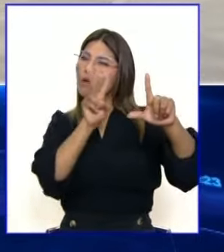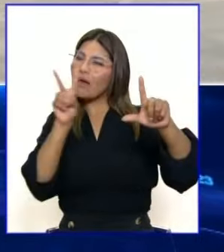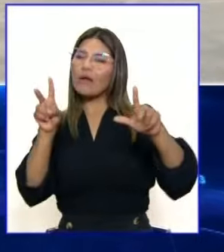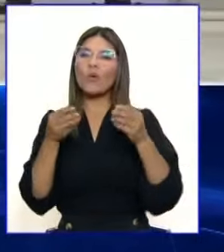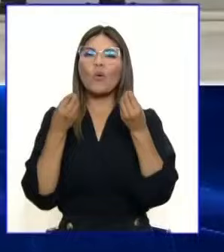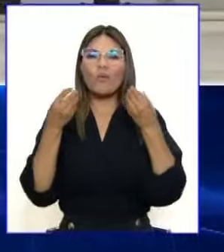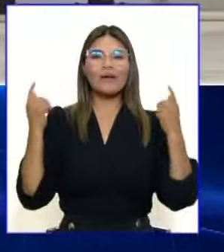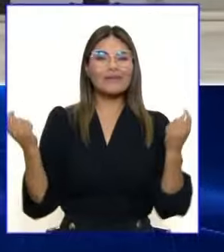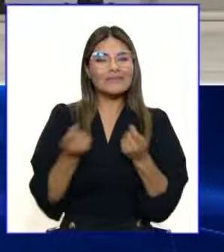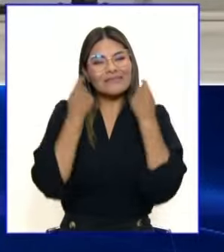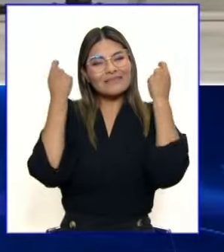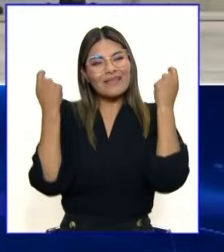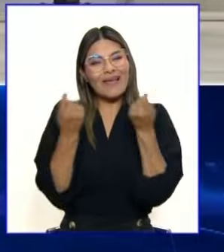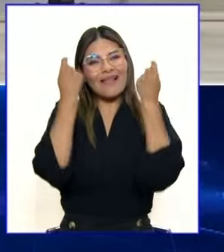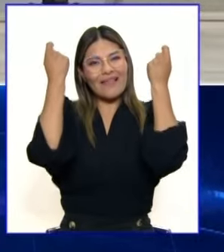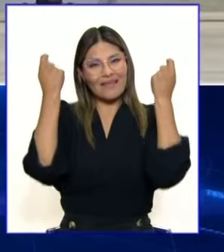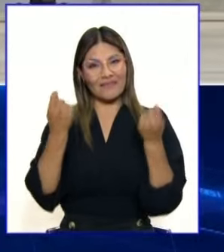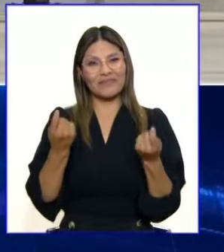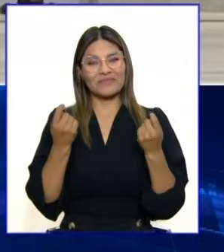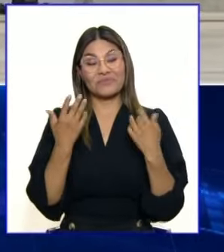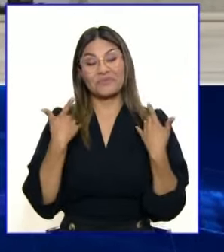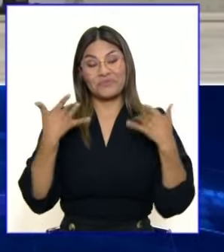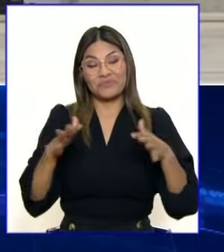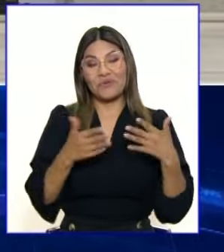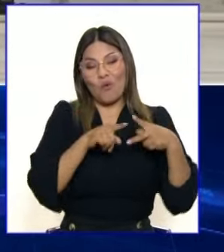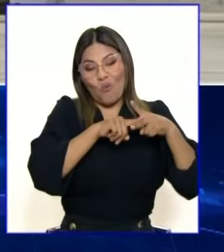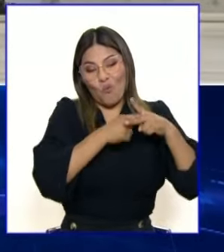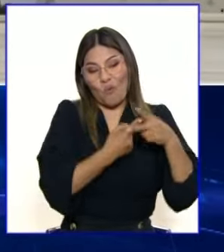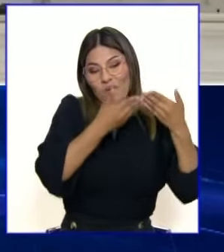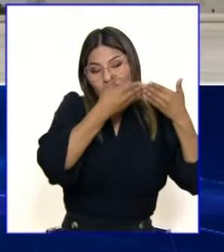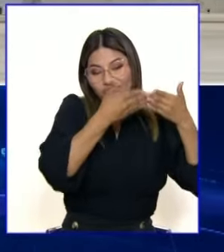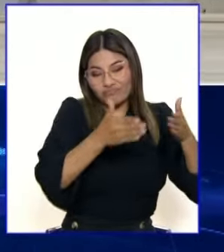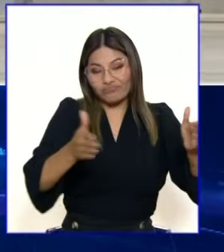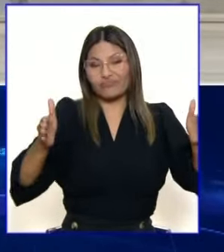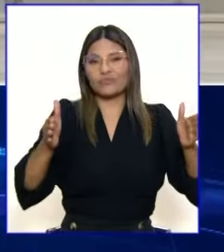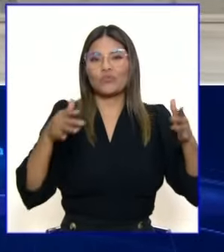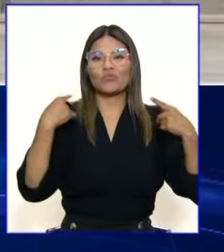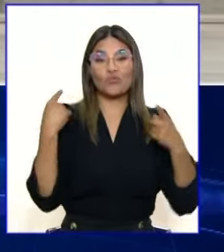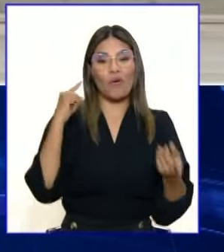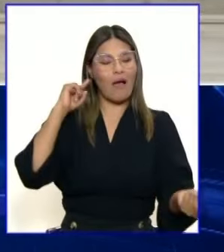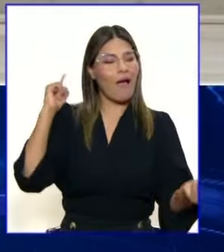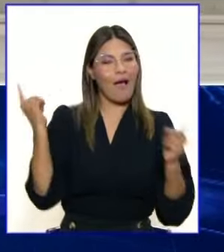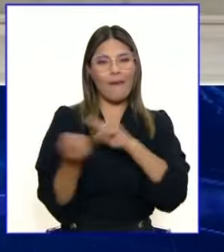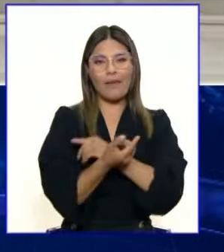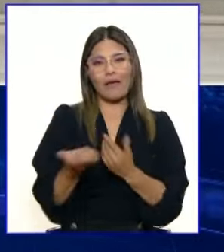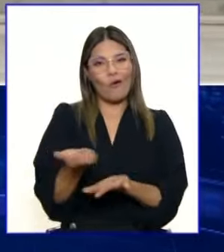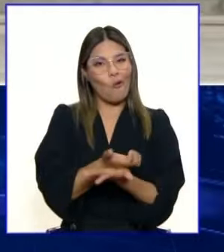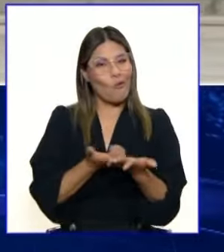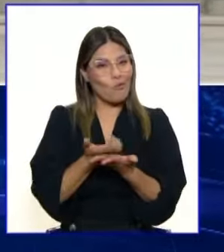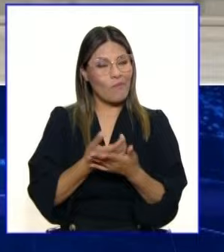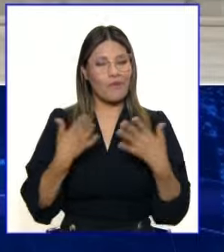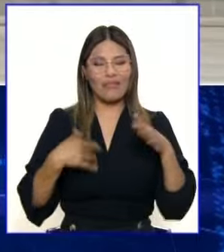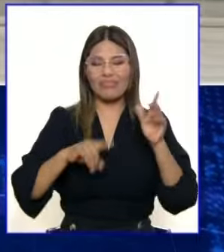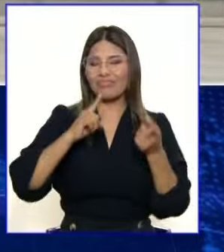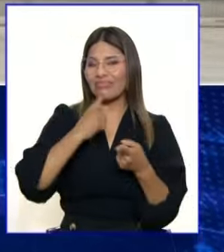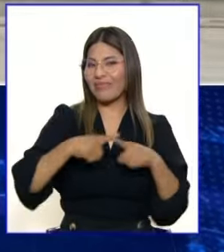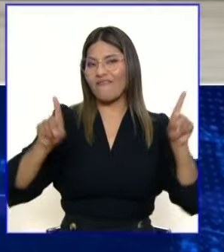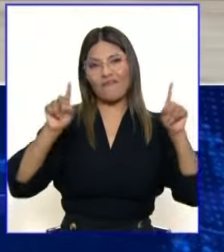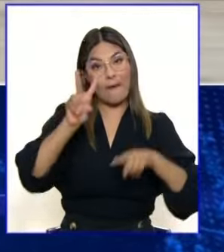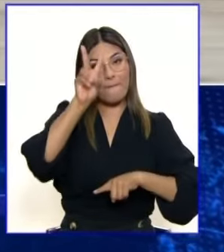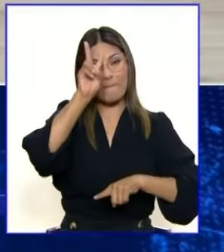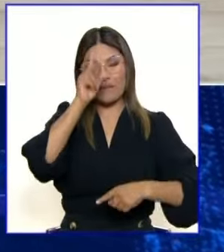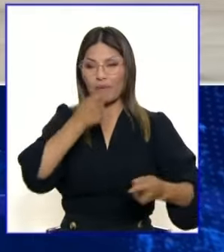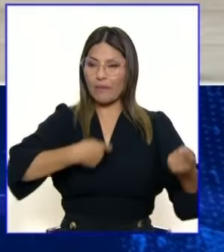celebración que significa la puesta en marcha de esta mega obra que va a cambiar definitivamente definitivamente la dinámica económica